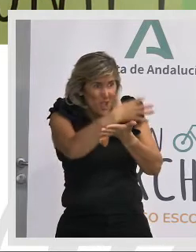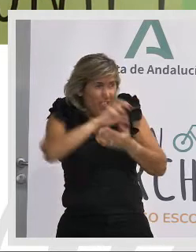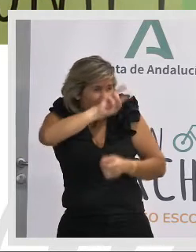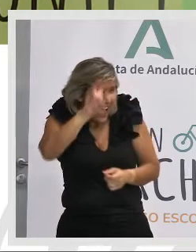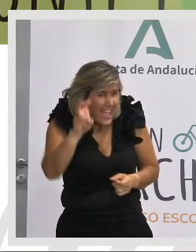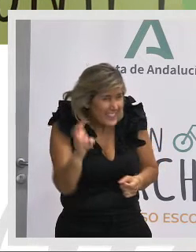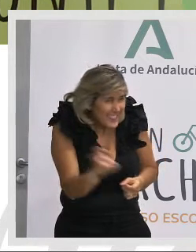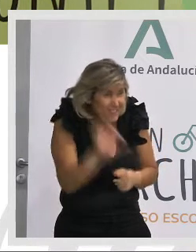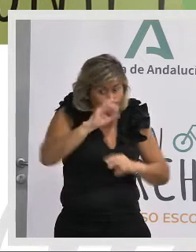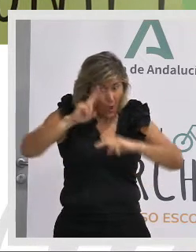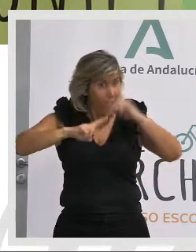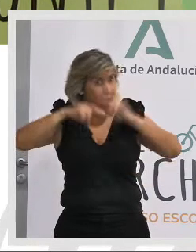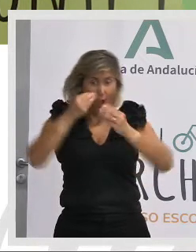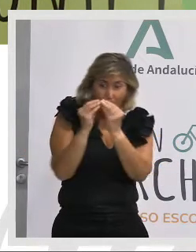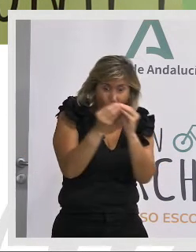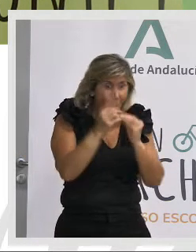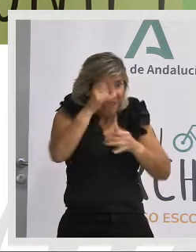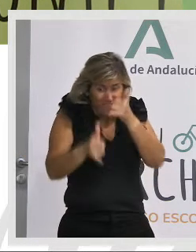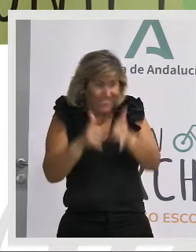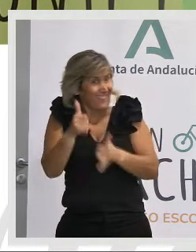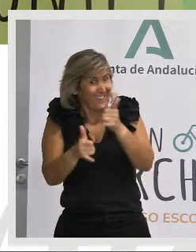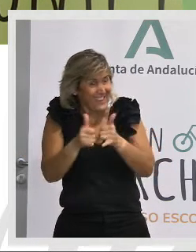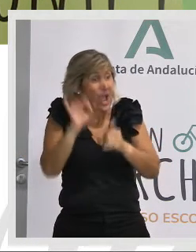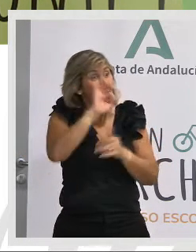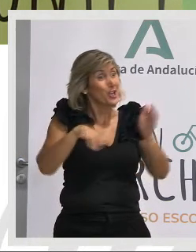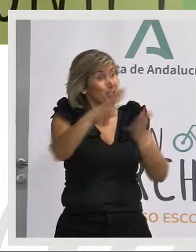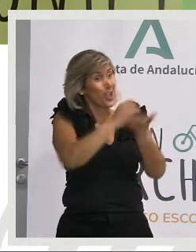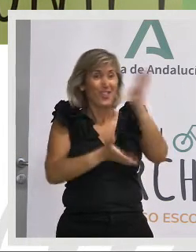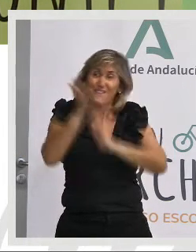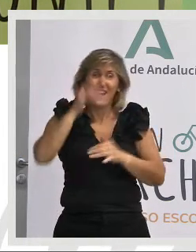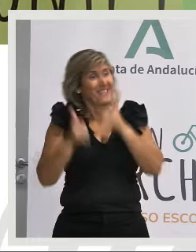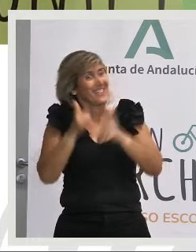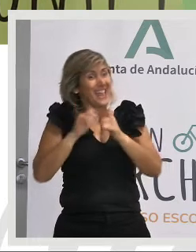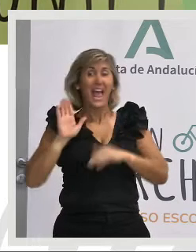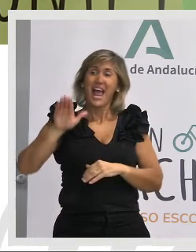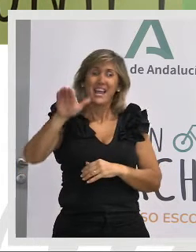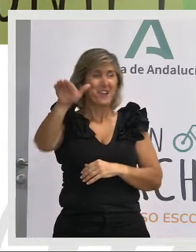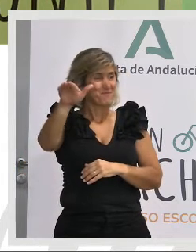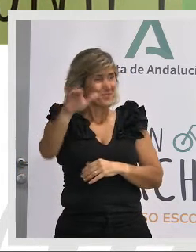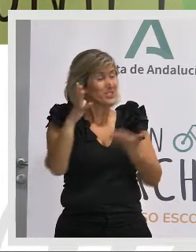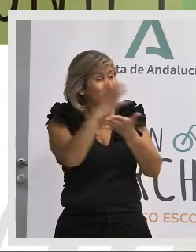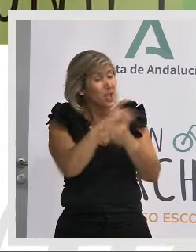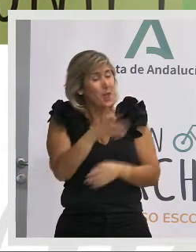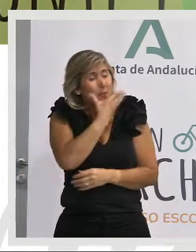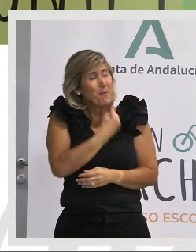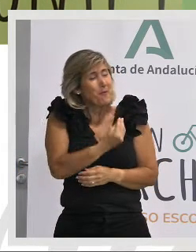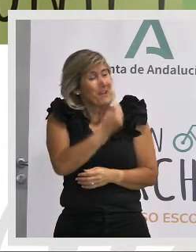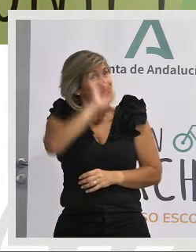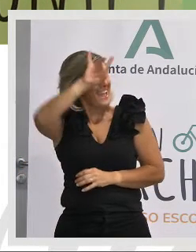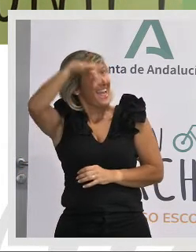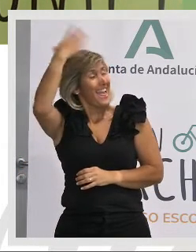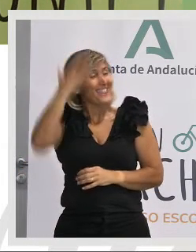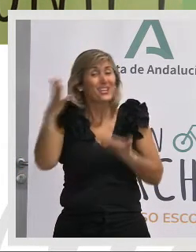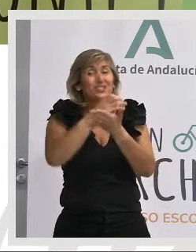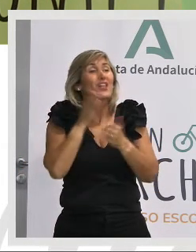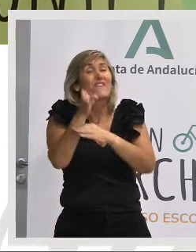como construir un bicicletero o salidas al campo en bici hasta conseguir esta bonita iniciativa de desplazarse al colegio en